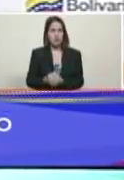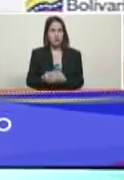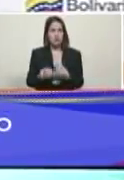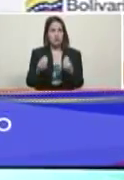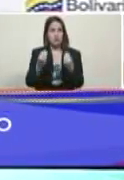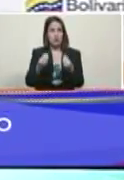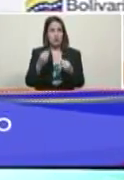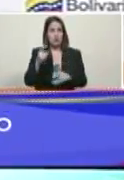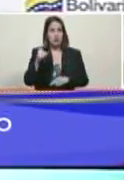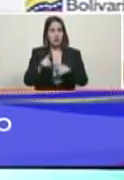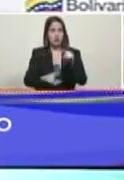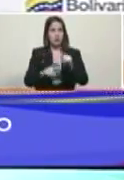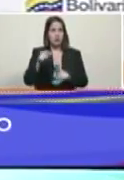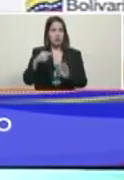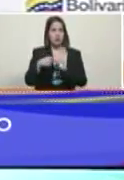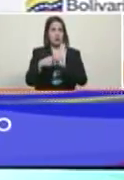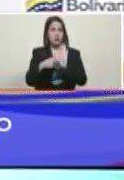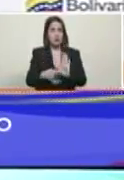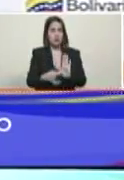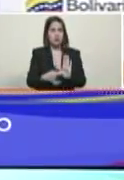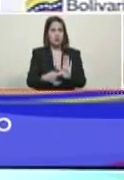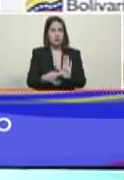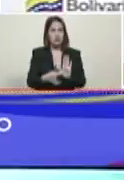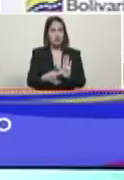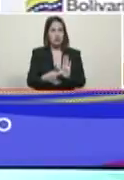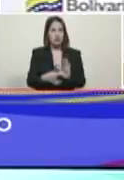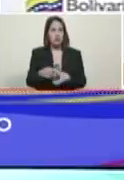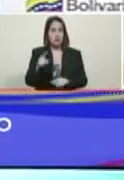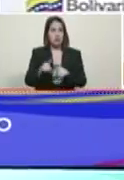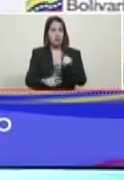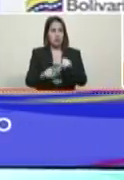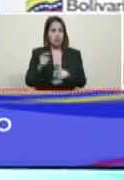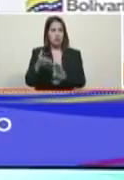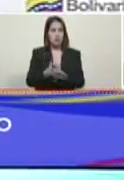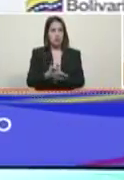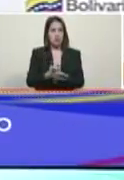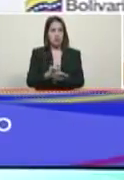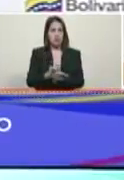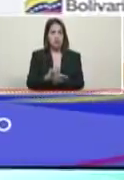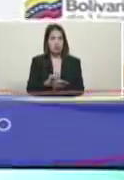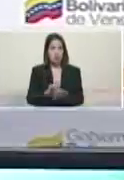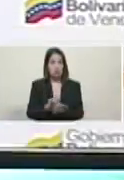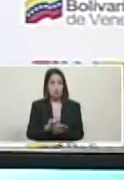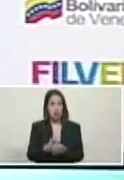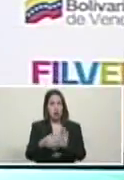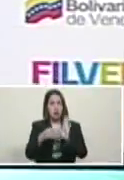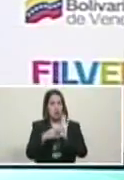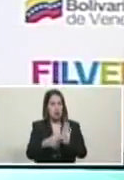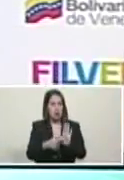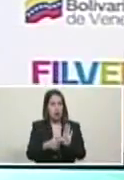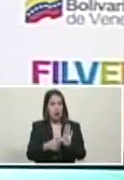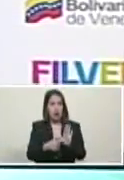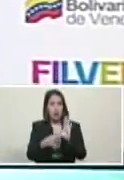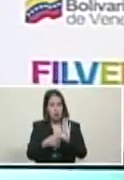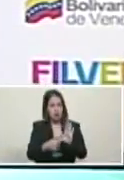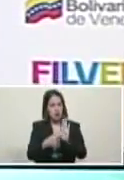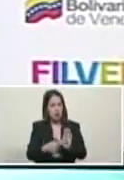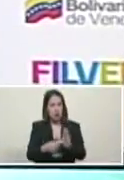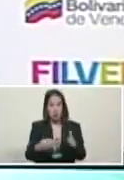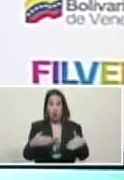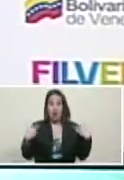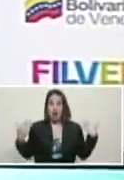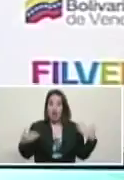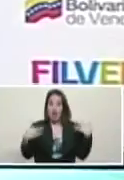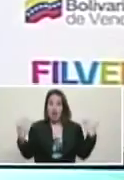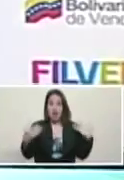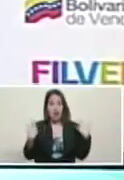quiero reivindicarlo. Pero no solo que señaló un camino, sino que lo sigue señalando, y me da una gran alegría su compañera